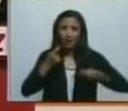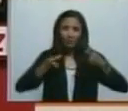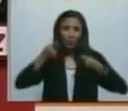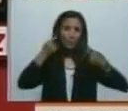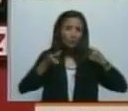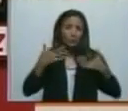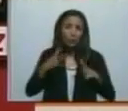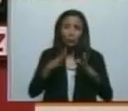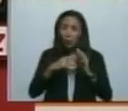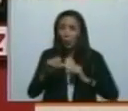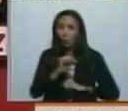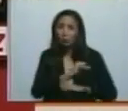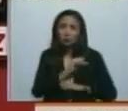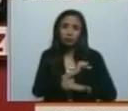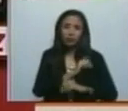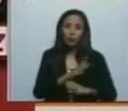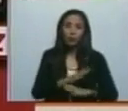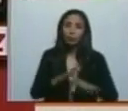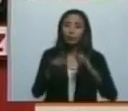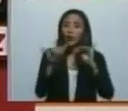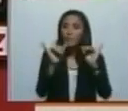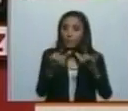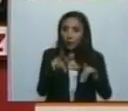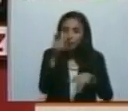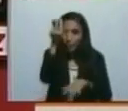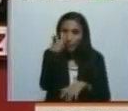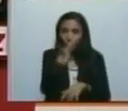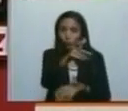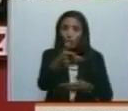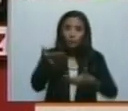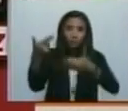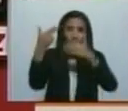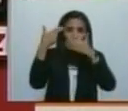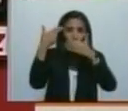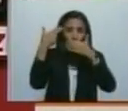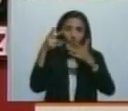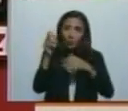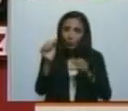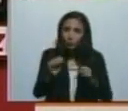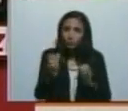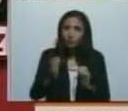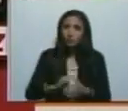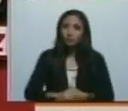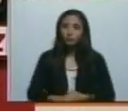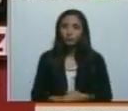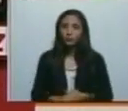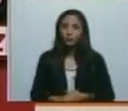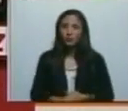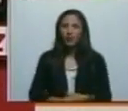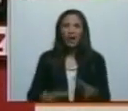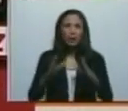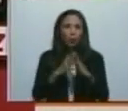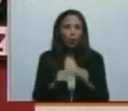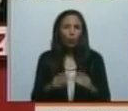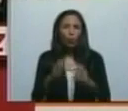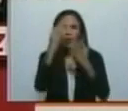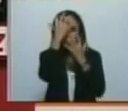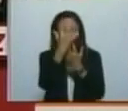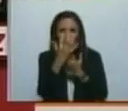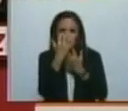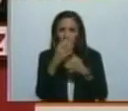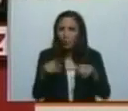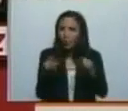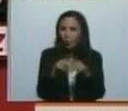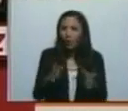eran terroristas y actuaron como terroristas. Y amenazaron que iban a volar y que a partir del 18